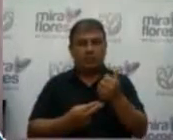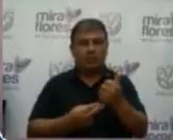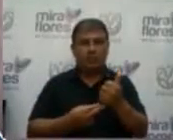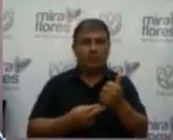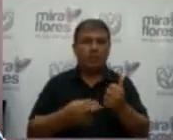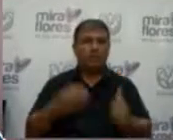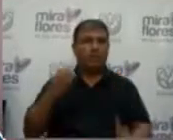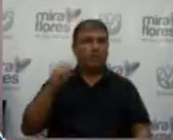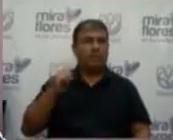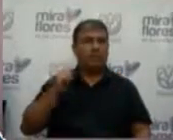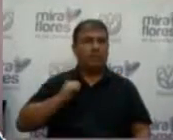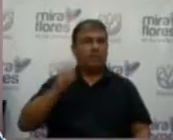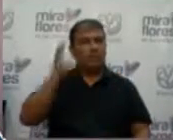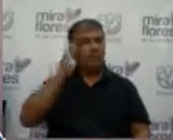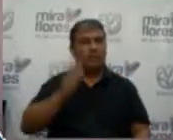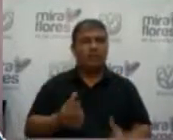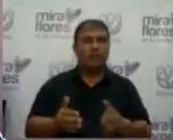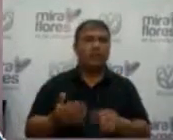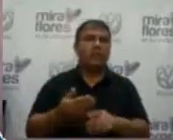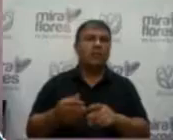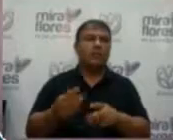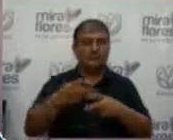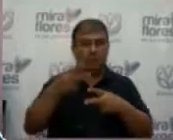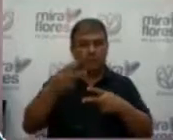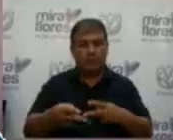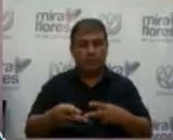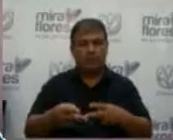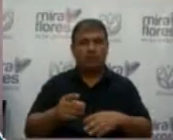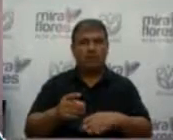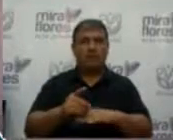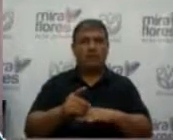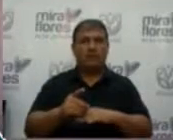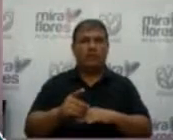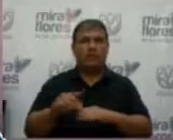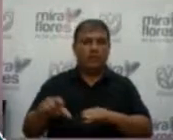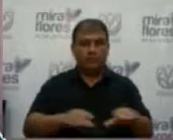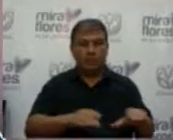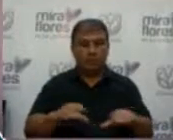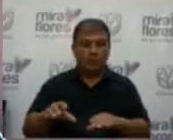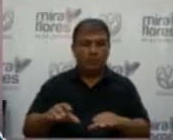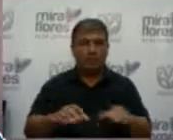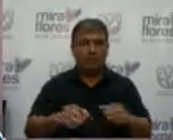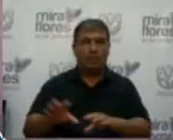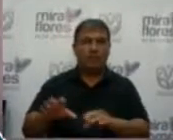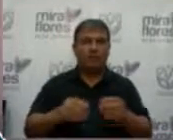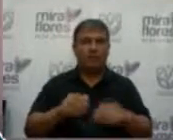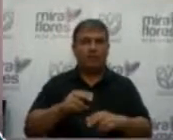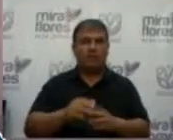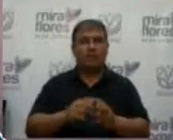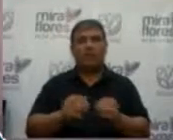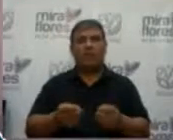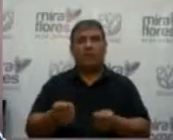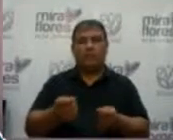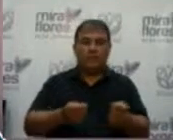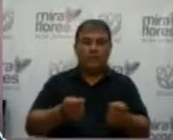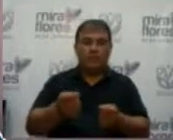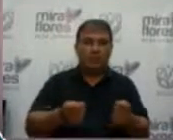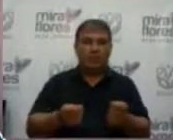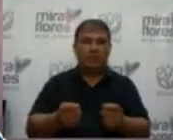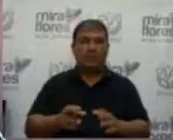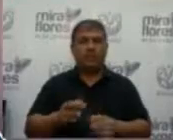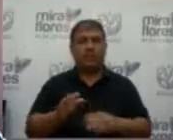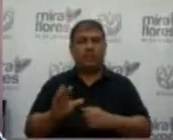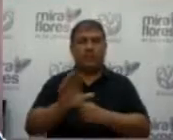Municipalidad de Miraflores en su calidad de vecinos del distrito en las acciones que se ejecutan en el marco de la gestión del riesgo